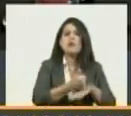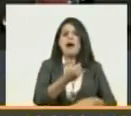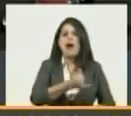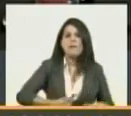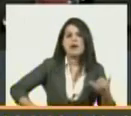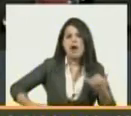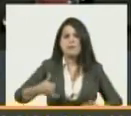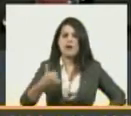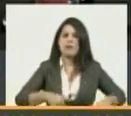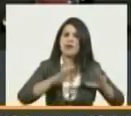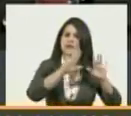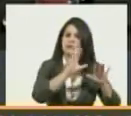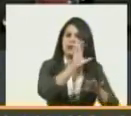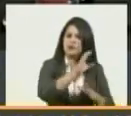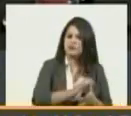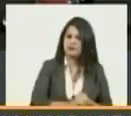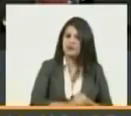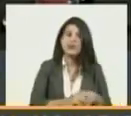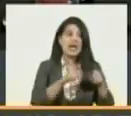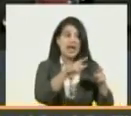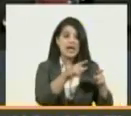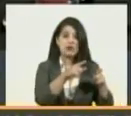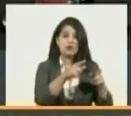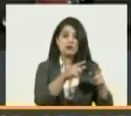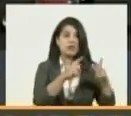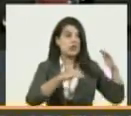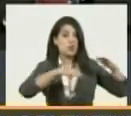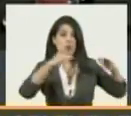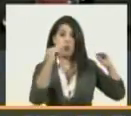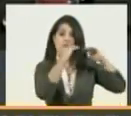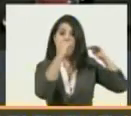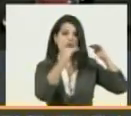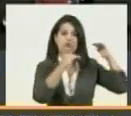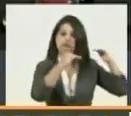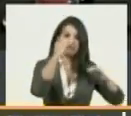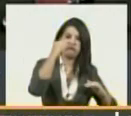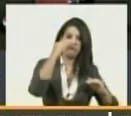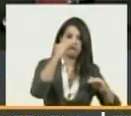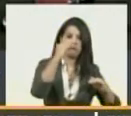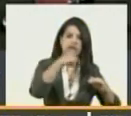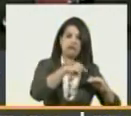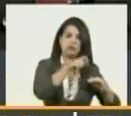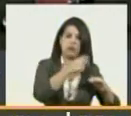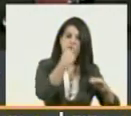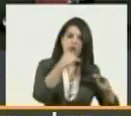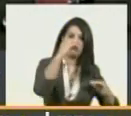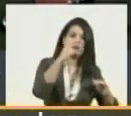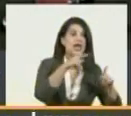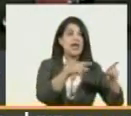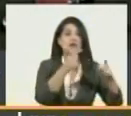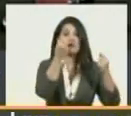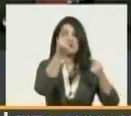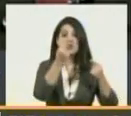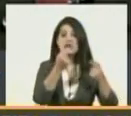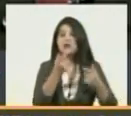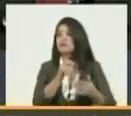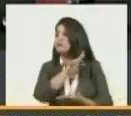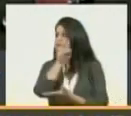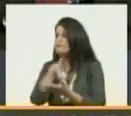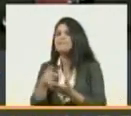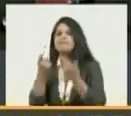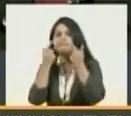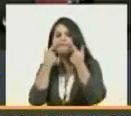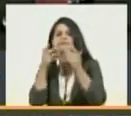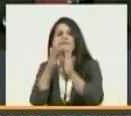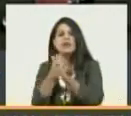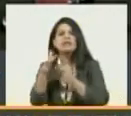forman parte del grupo de países más desiguales de nuestra región, cuando ni siquiera se le acercan a Venezuela en su posición sobre